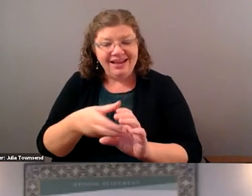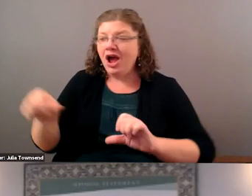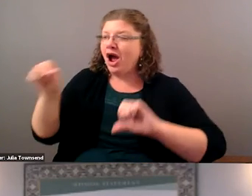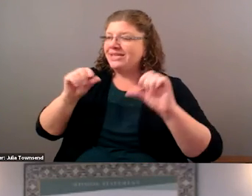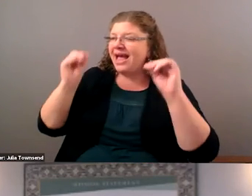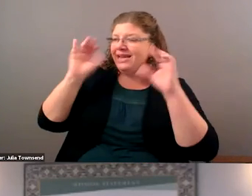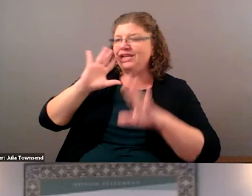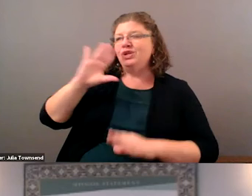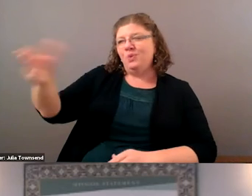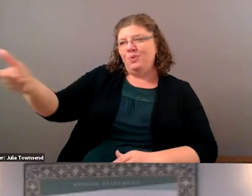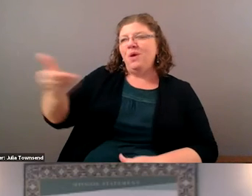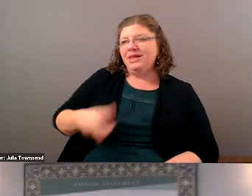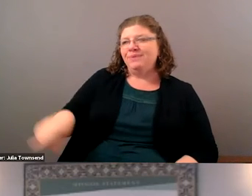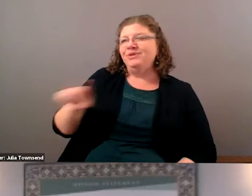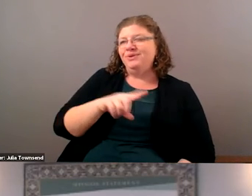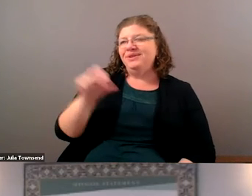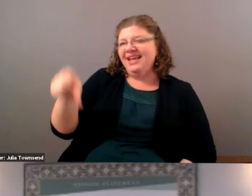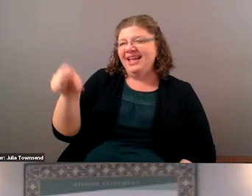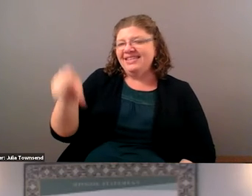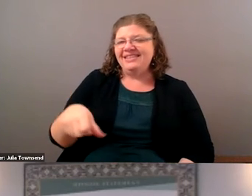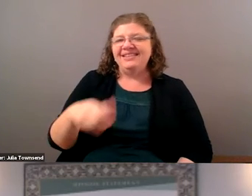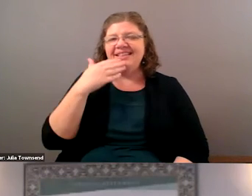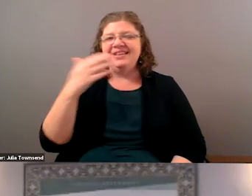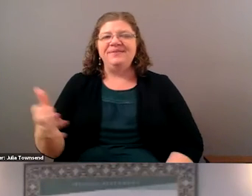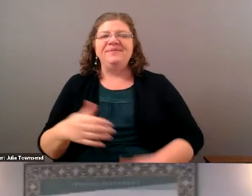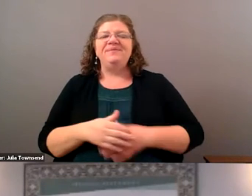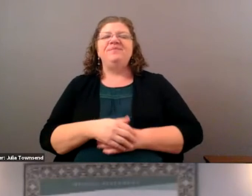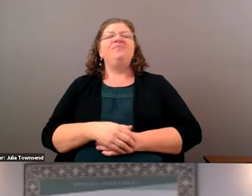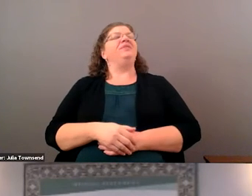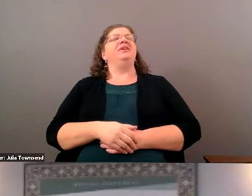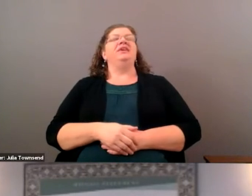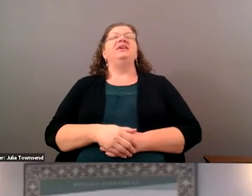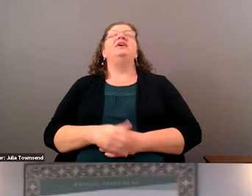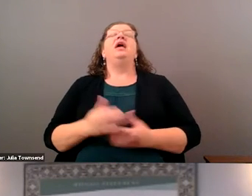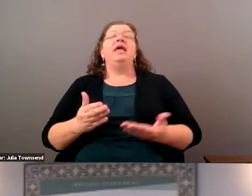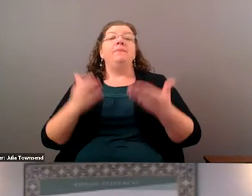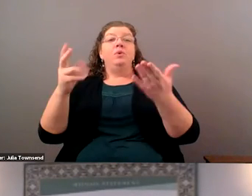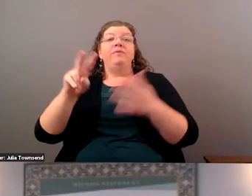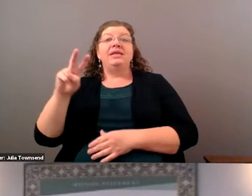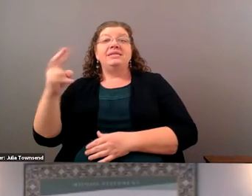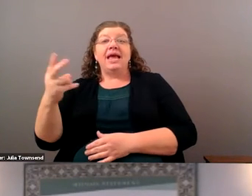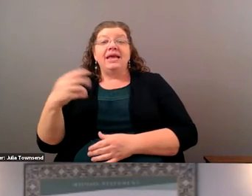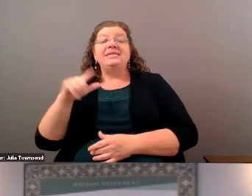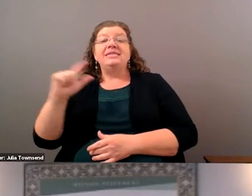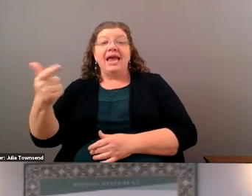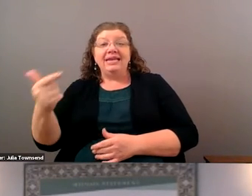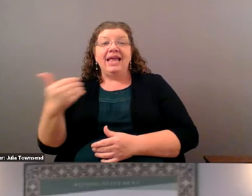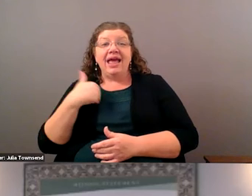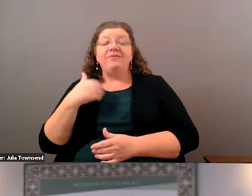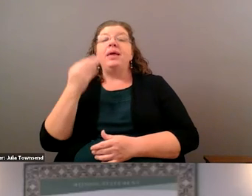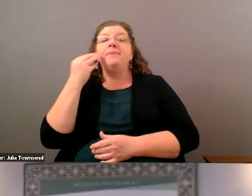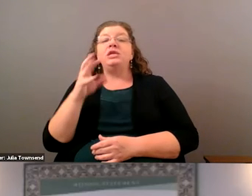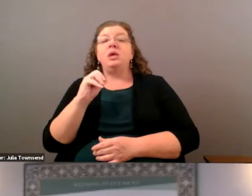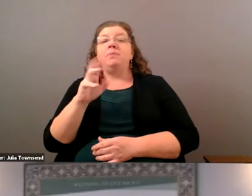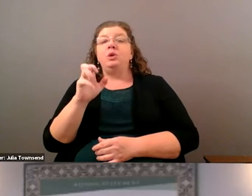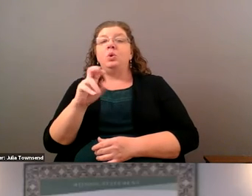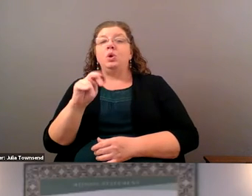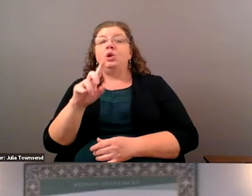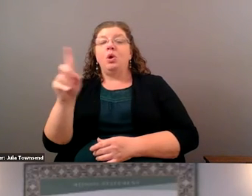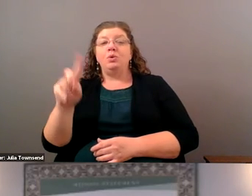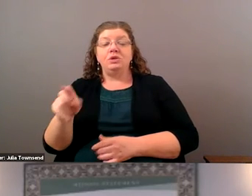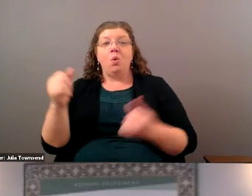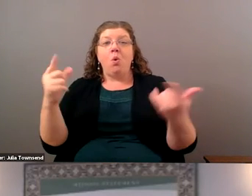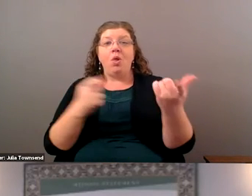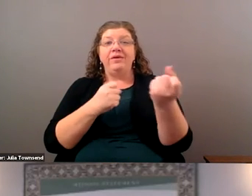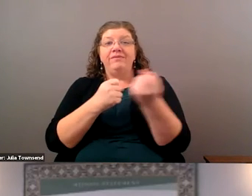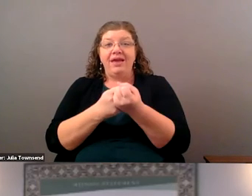darían la bienvenida. Claro que sí. Gracias. Entonces, se hace la moción. ¿Alguien la secunda? Gracias, señora Muñoz. Todo mundo a favor, por favor, levante la mano